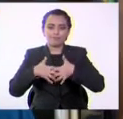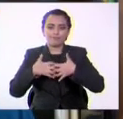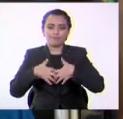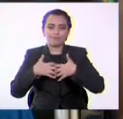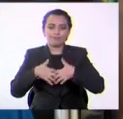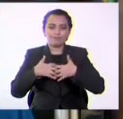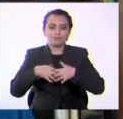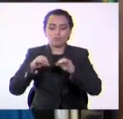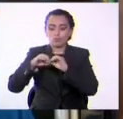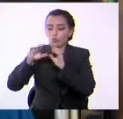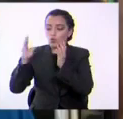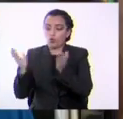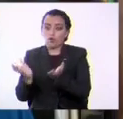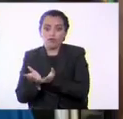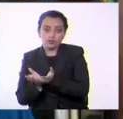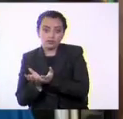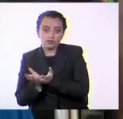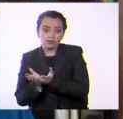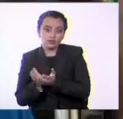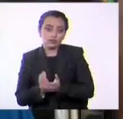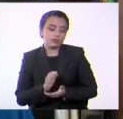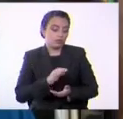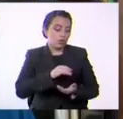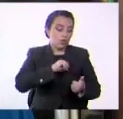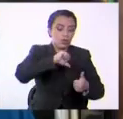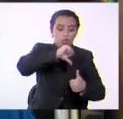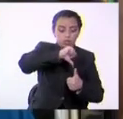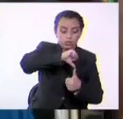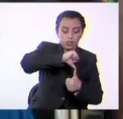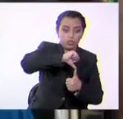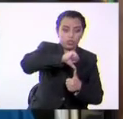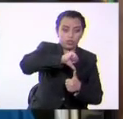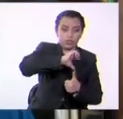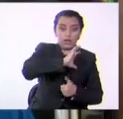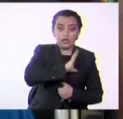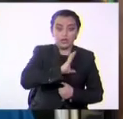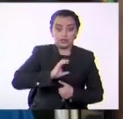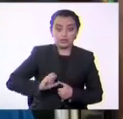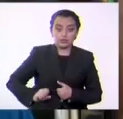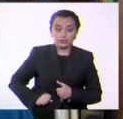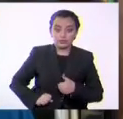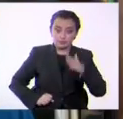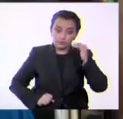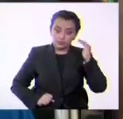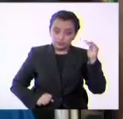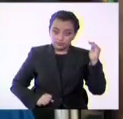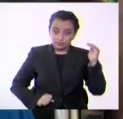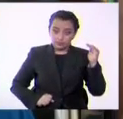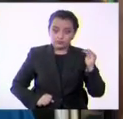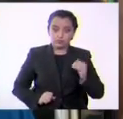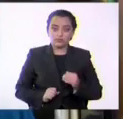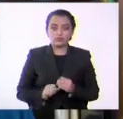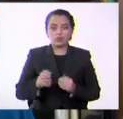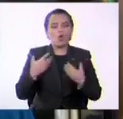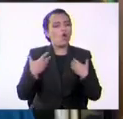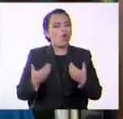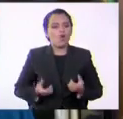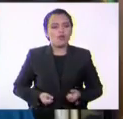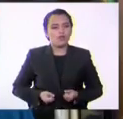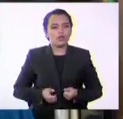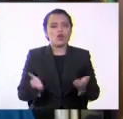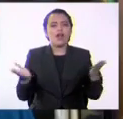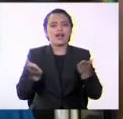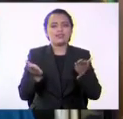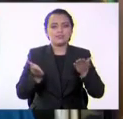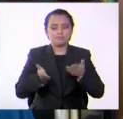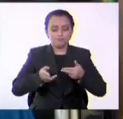ámbito regional y nacional. Entonces, por ejemplo, si un gobierno impulsa la construcción de una carretera que atraviese todo el litoral